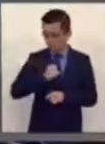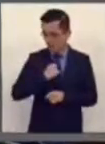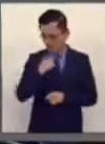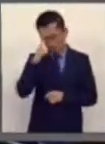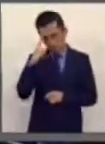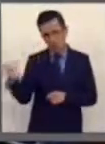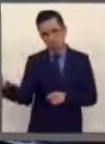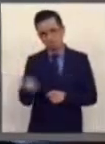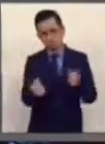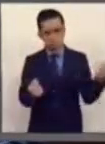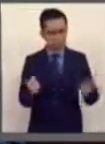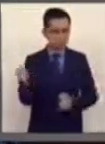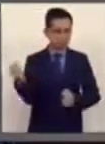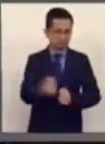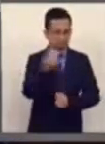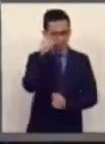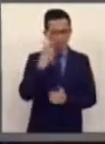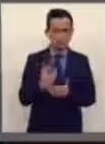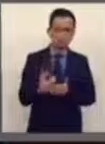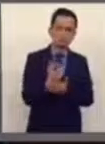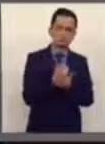con la reforma energética